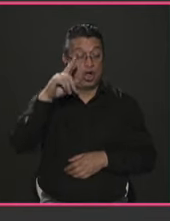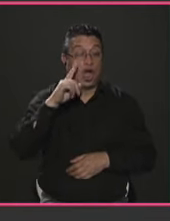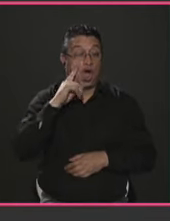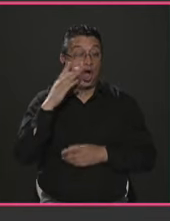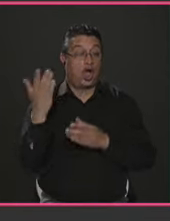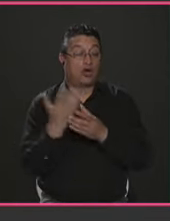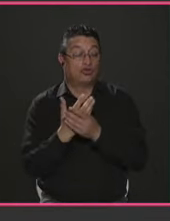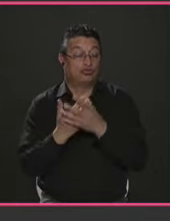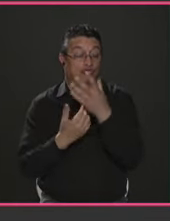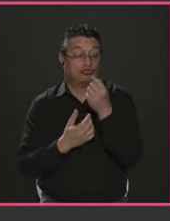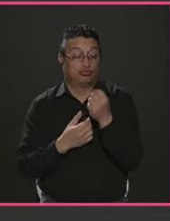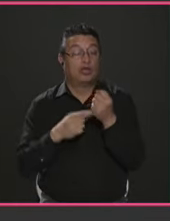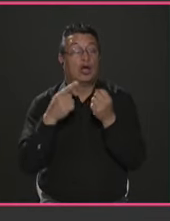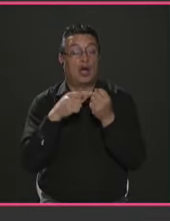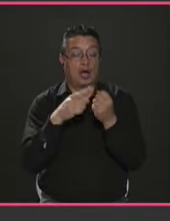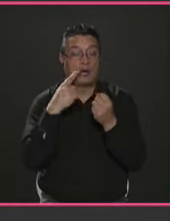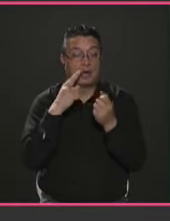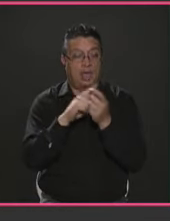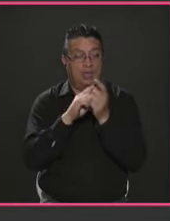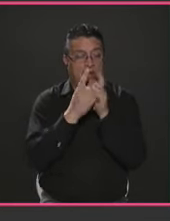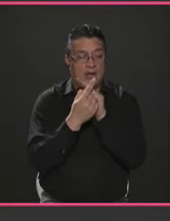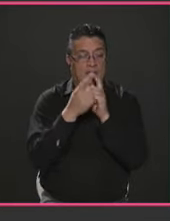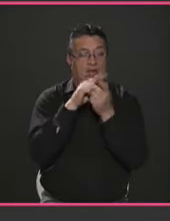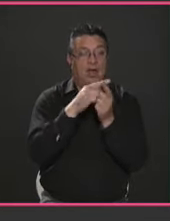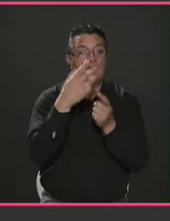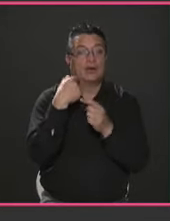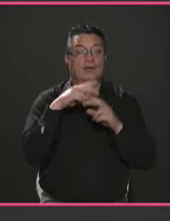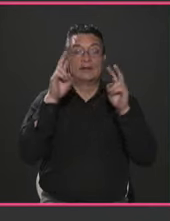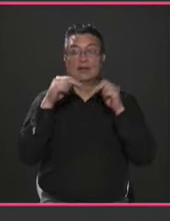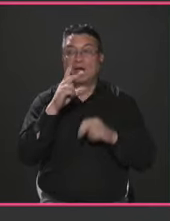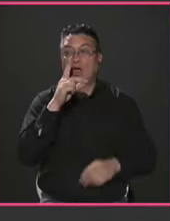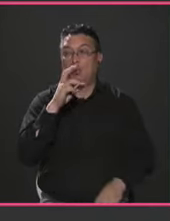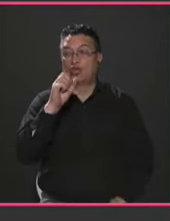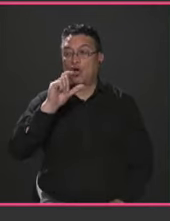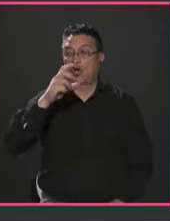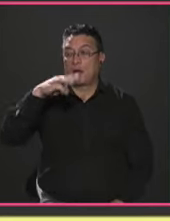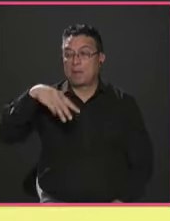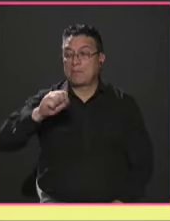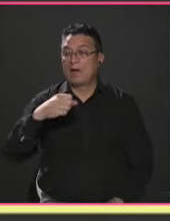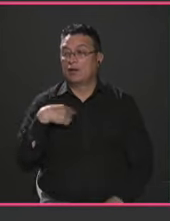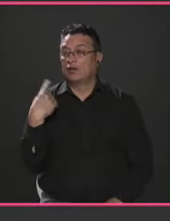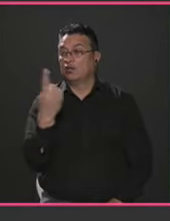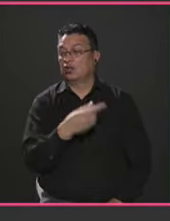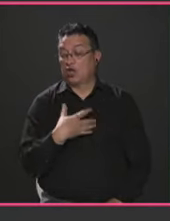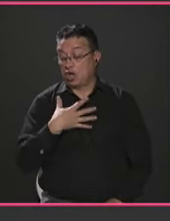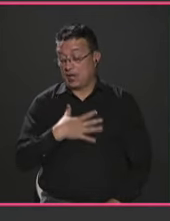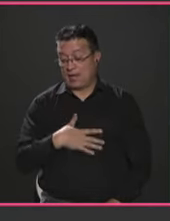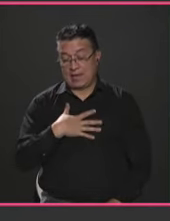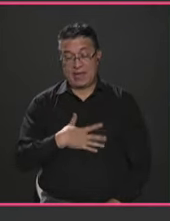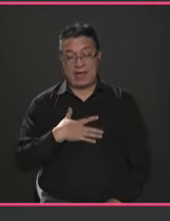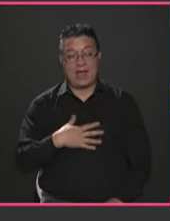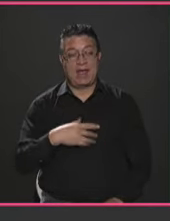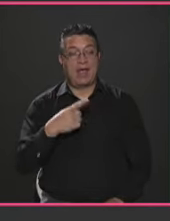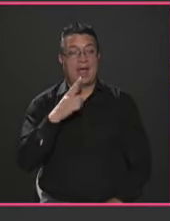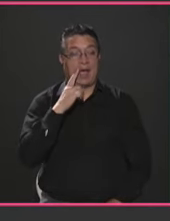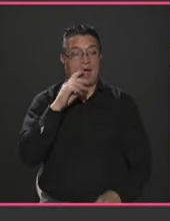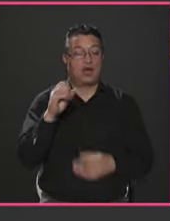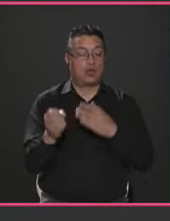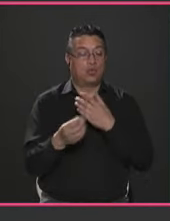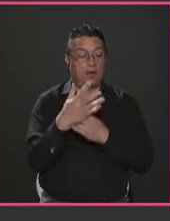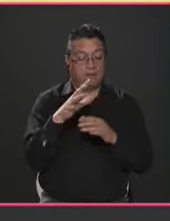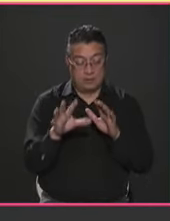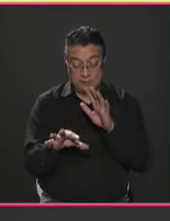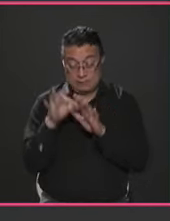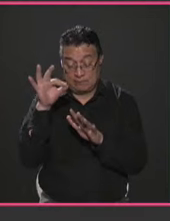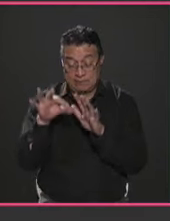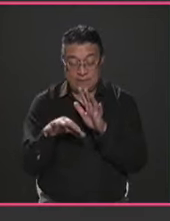hipótesis vemos lo contradictorio que es lo que conocemos como dogmas querremos tener hacer nuevos descubrimientos